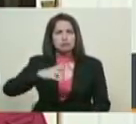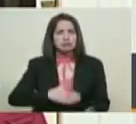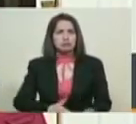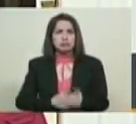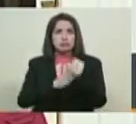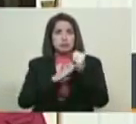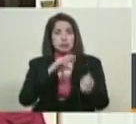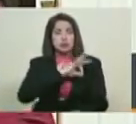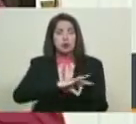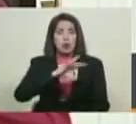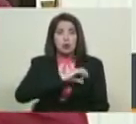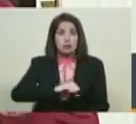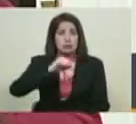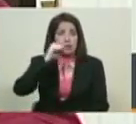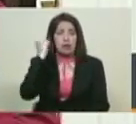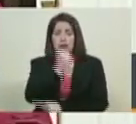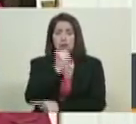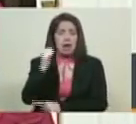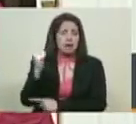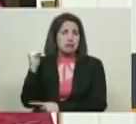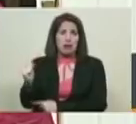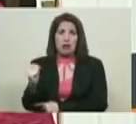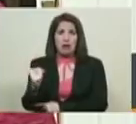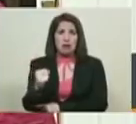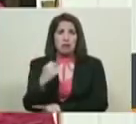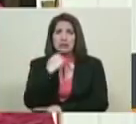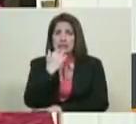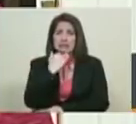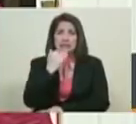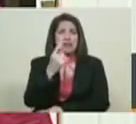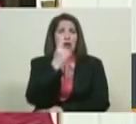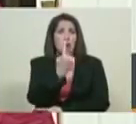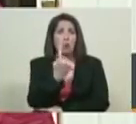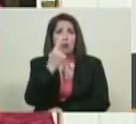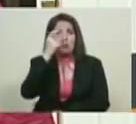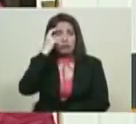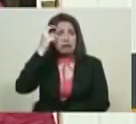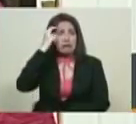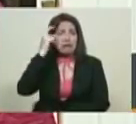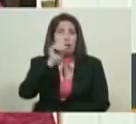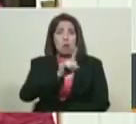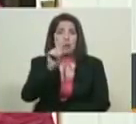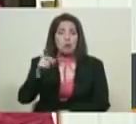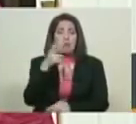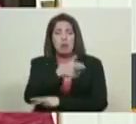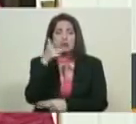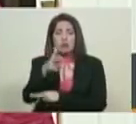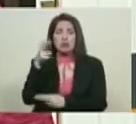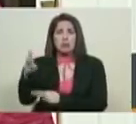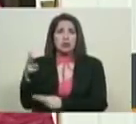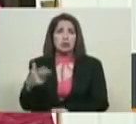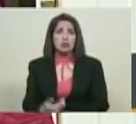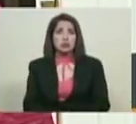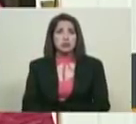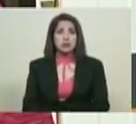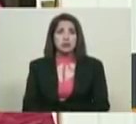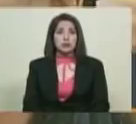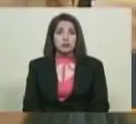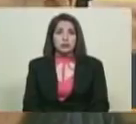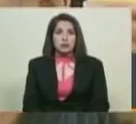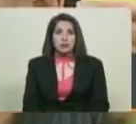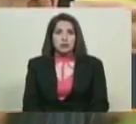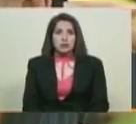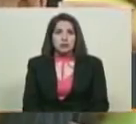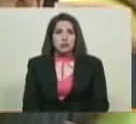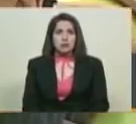sociales, asesinados vilmente, casi uno por día, en Colombia. Este